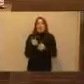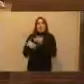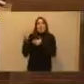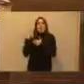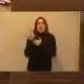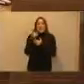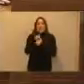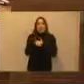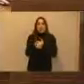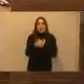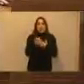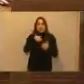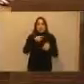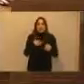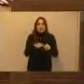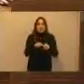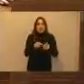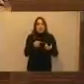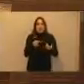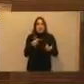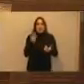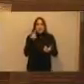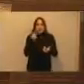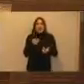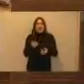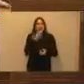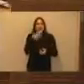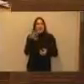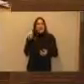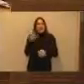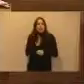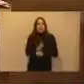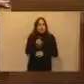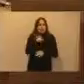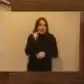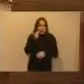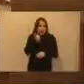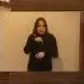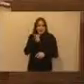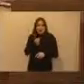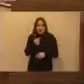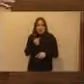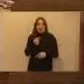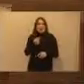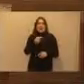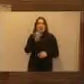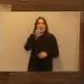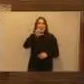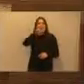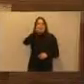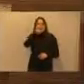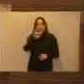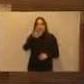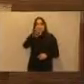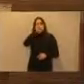con los que nos hacen alertar. Un ejemplo que le repetíamos al propio Javier Fernández, el de Felipe Fernández, que pasó